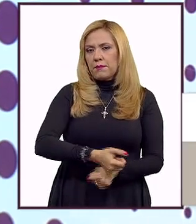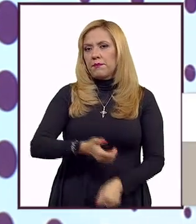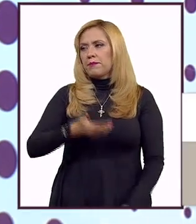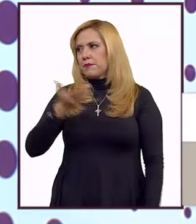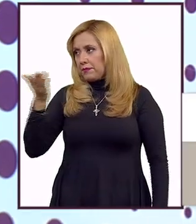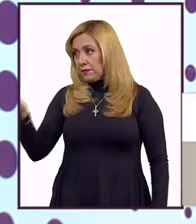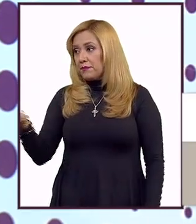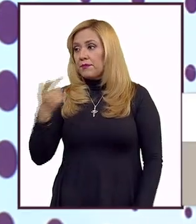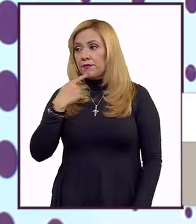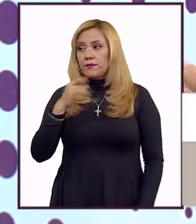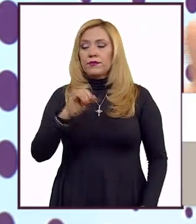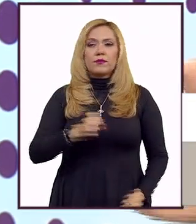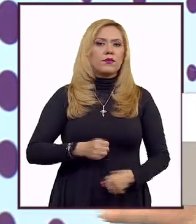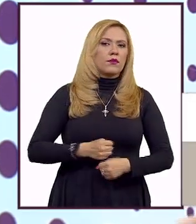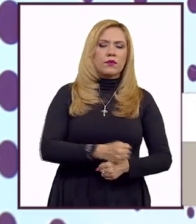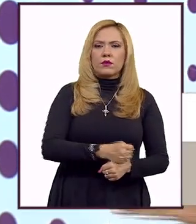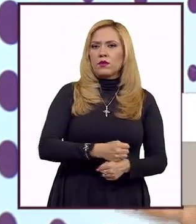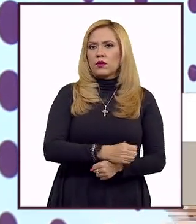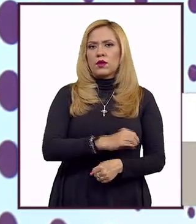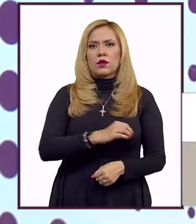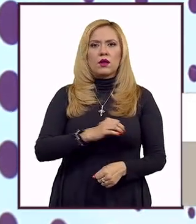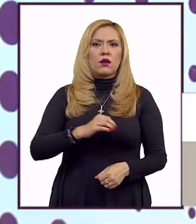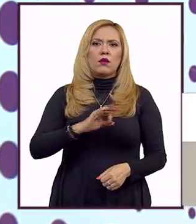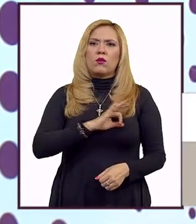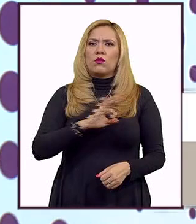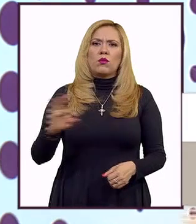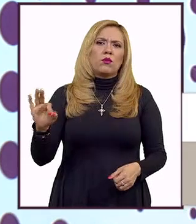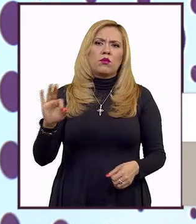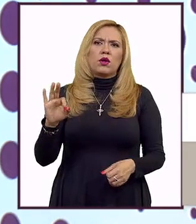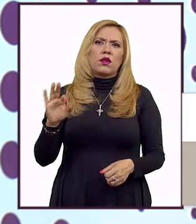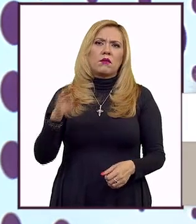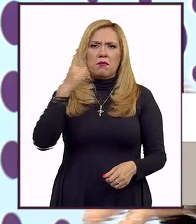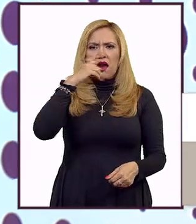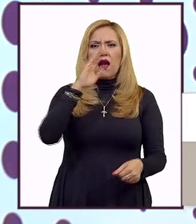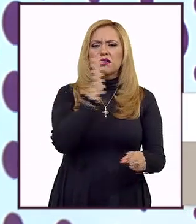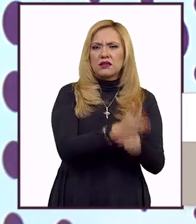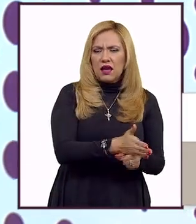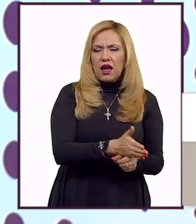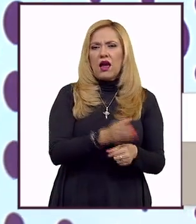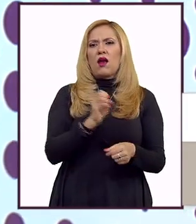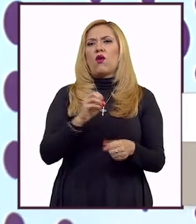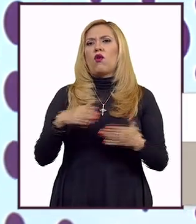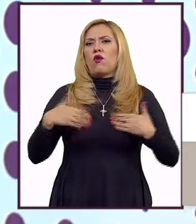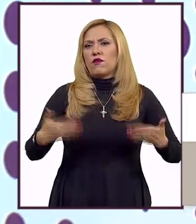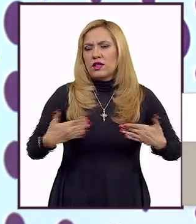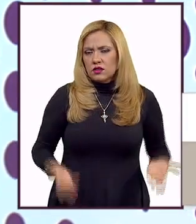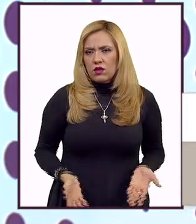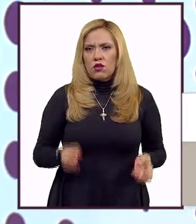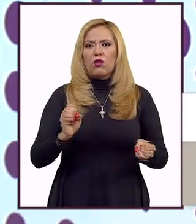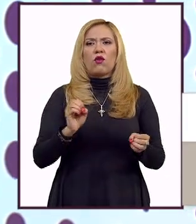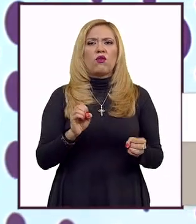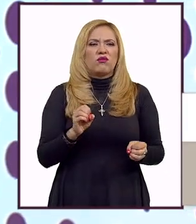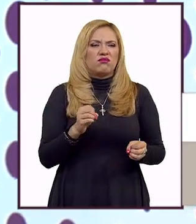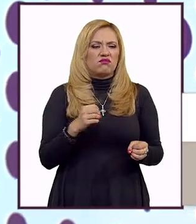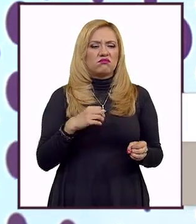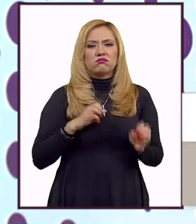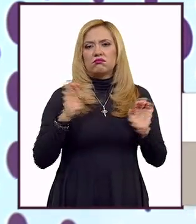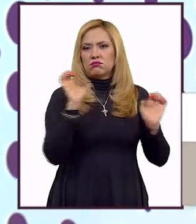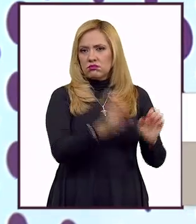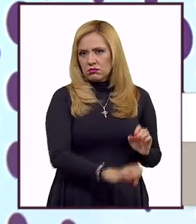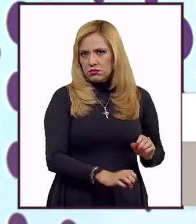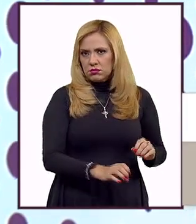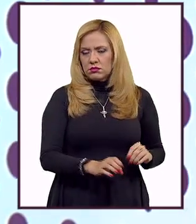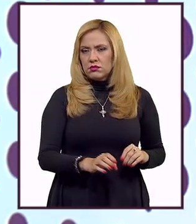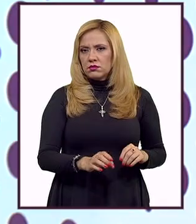muy bien que la tortura puede tener cualquier finalidad, puede ser por castigar o puede ser por el simple hecho de generar un dolor. Pero creo que el